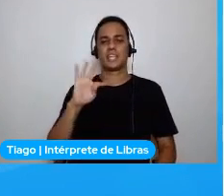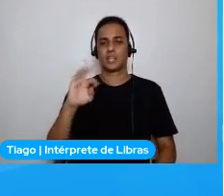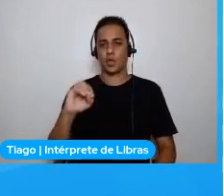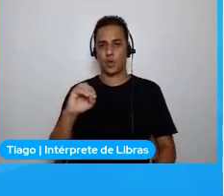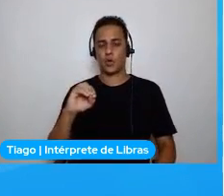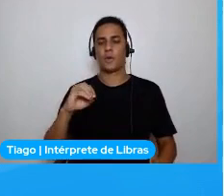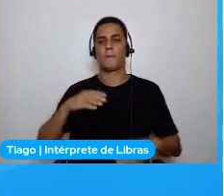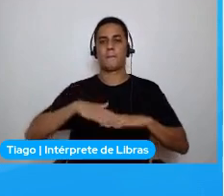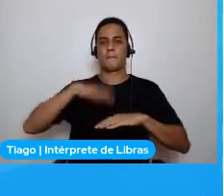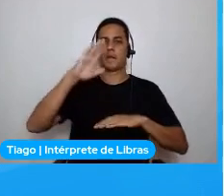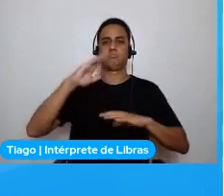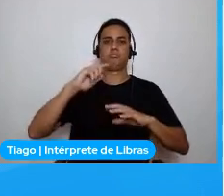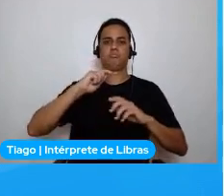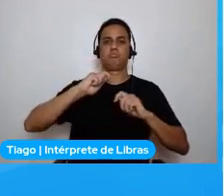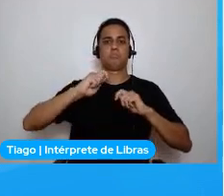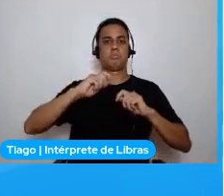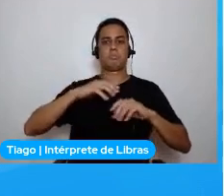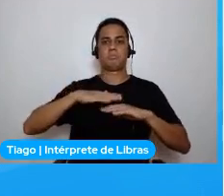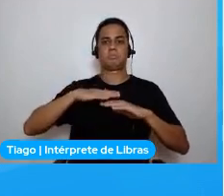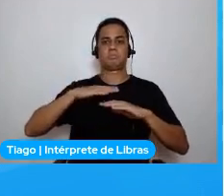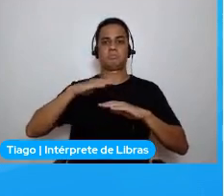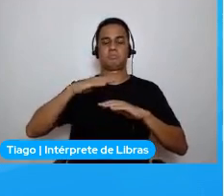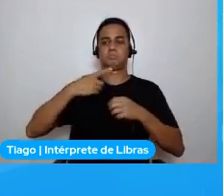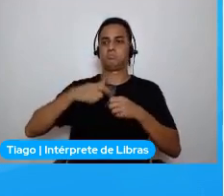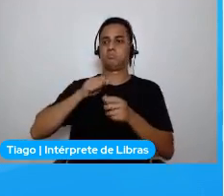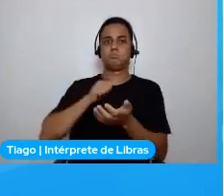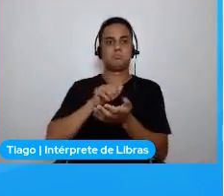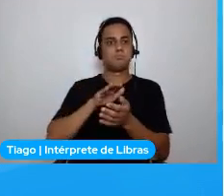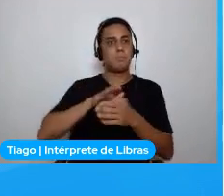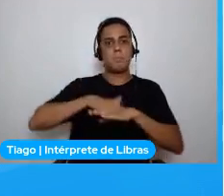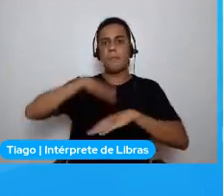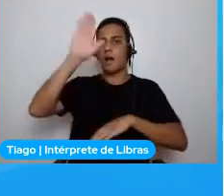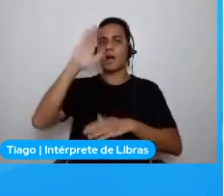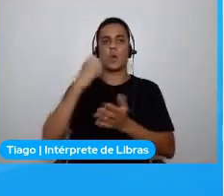contratos, es la ciudad o cantón que más contratos hizo